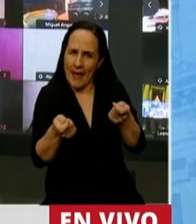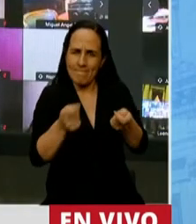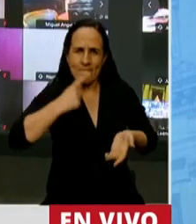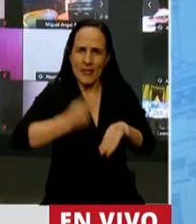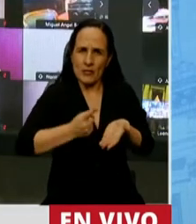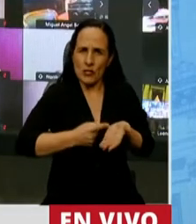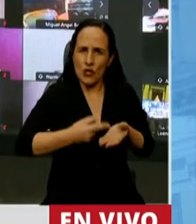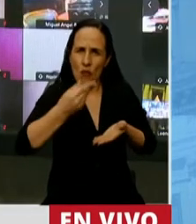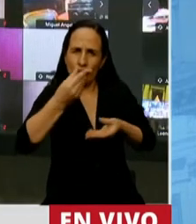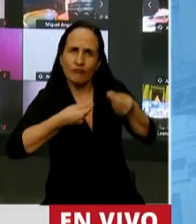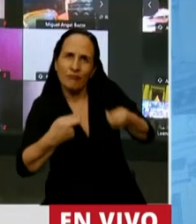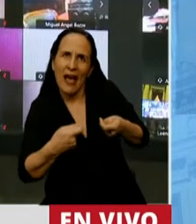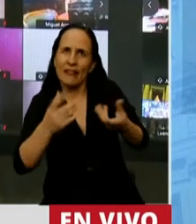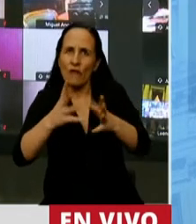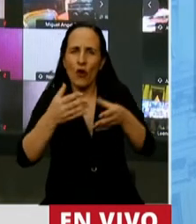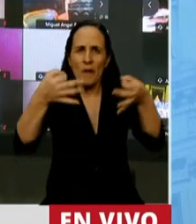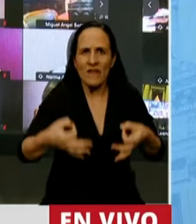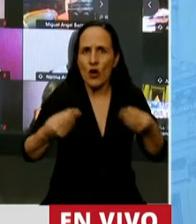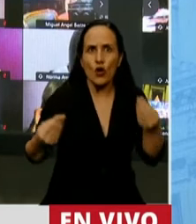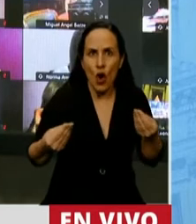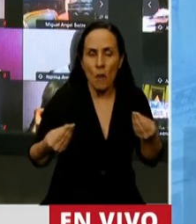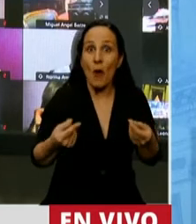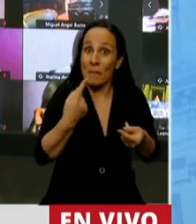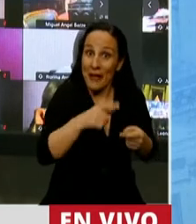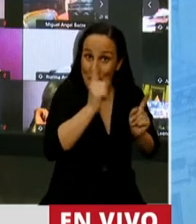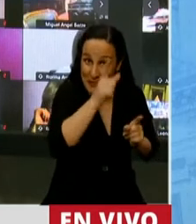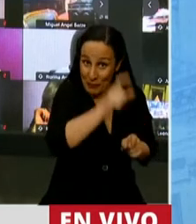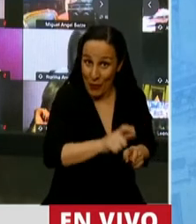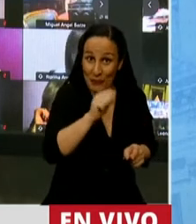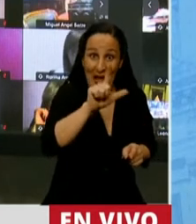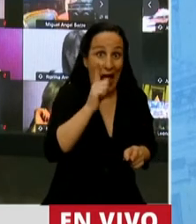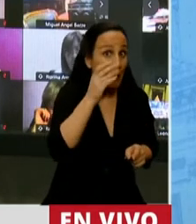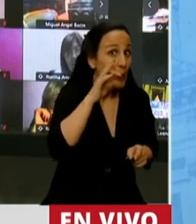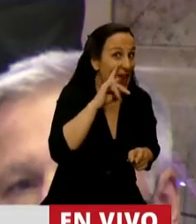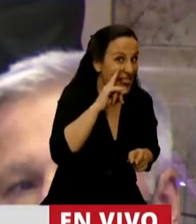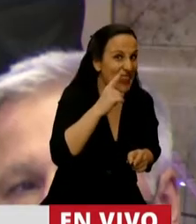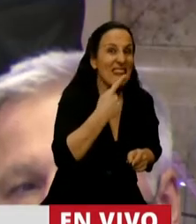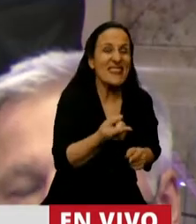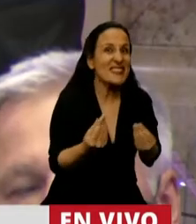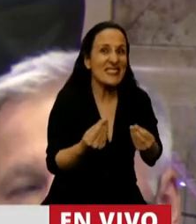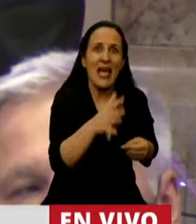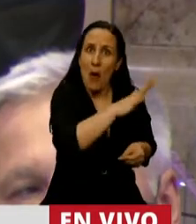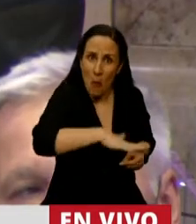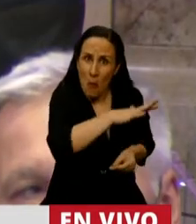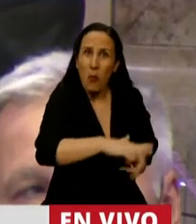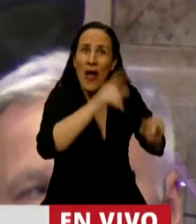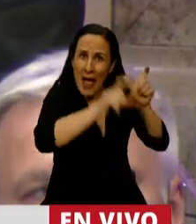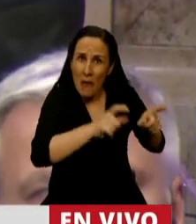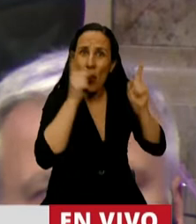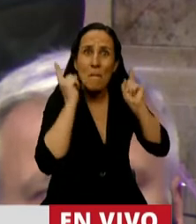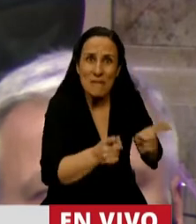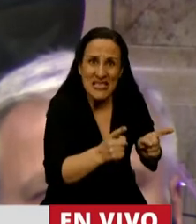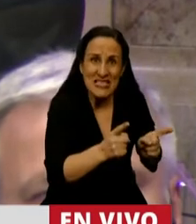juicio en sus aplicaciones. Pero aclara Juan Bautista Alberdi que el pueblo, a través de sus representantes,